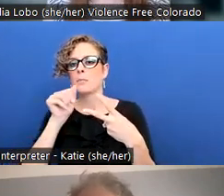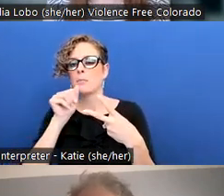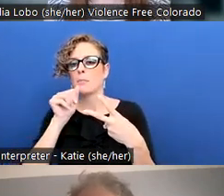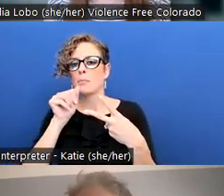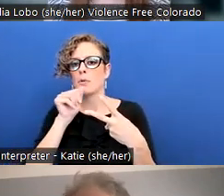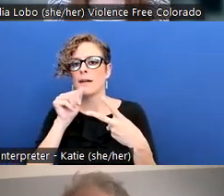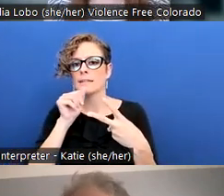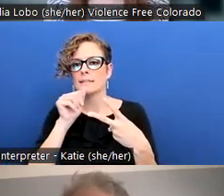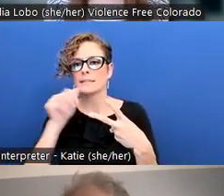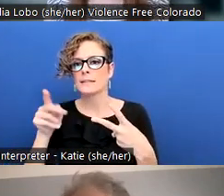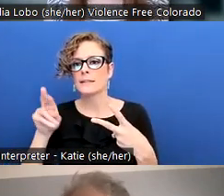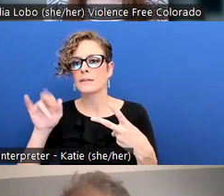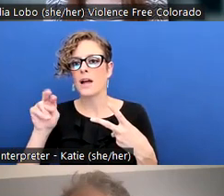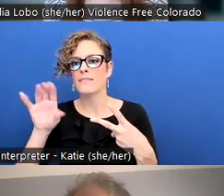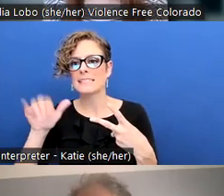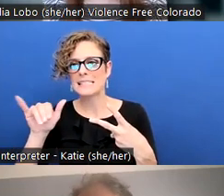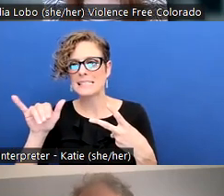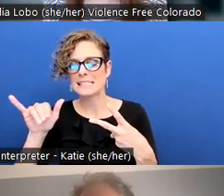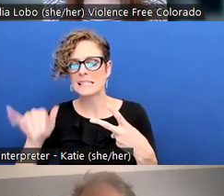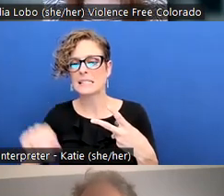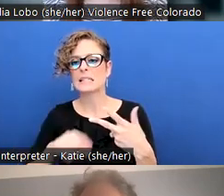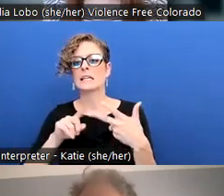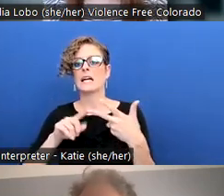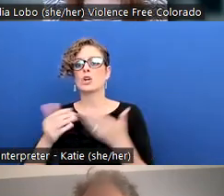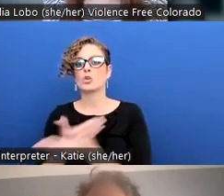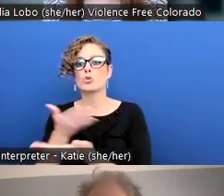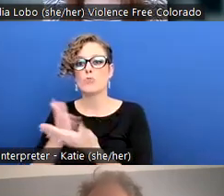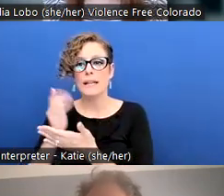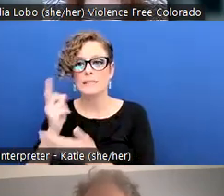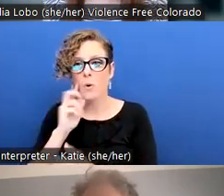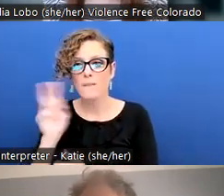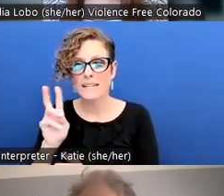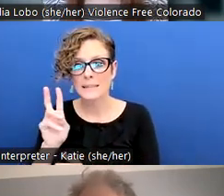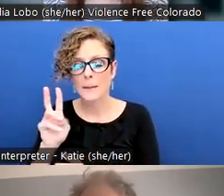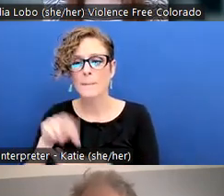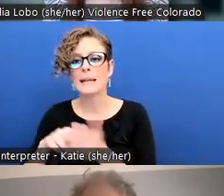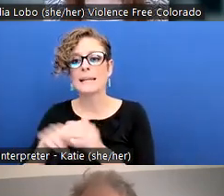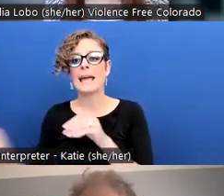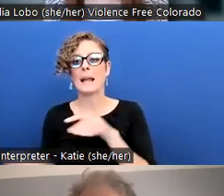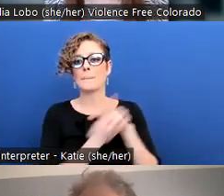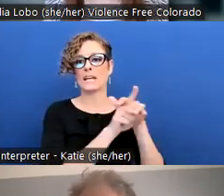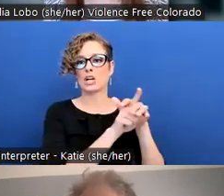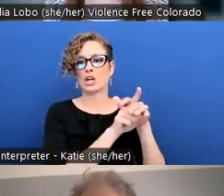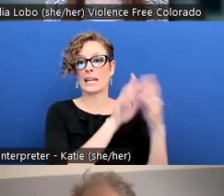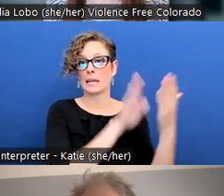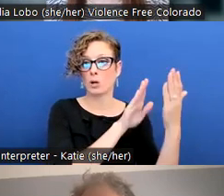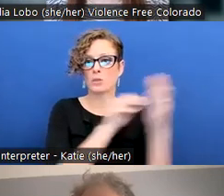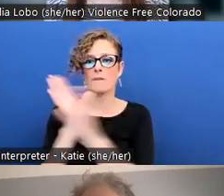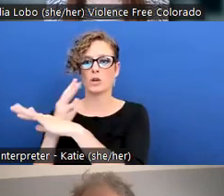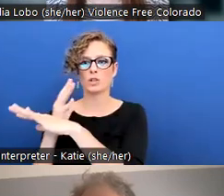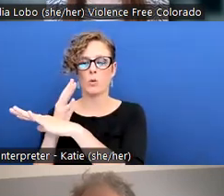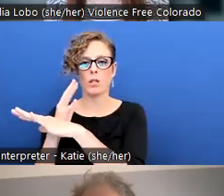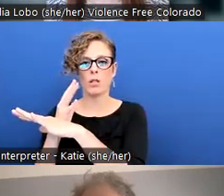delitos, por ejemplo, invasión de privacidad, y tiene nuevo lenguaje relacionado con derechos.